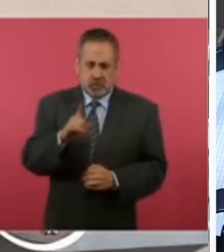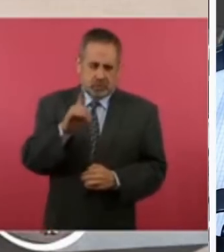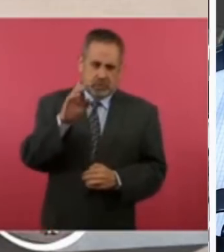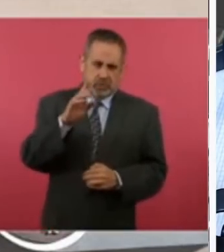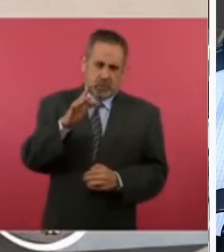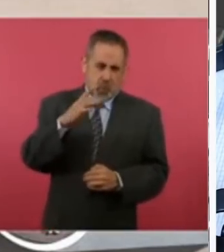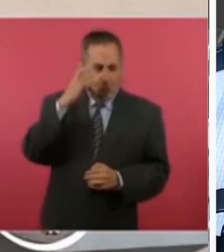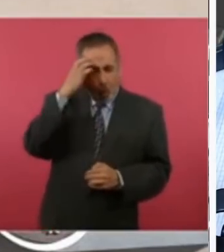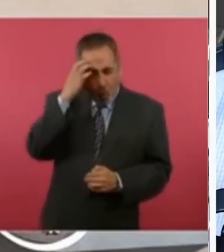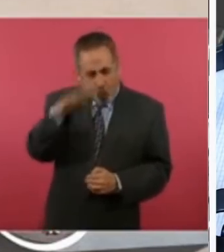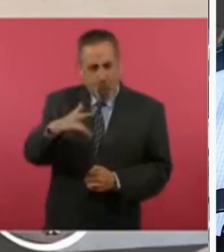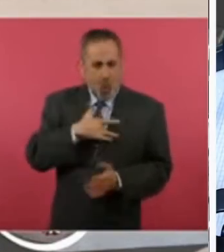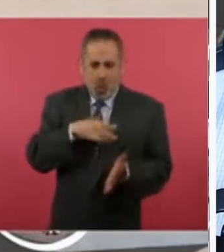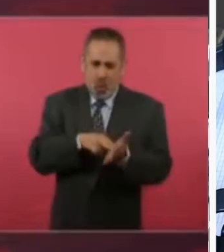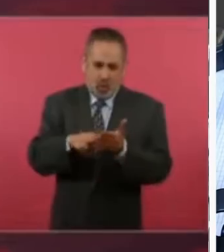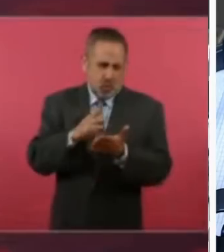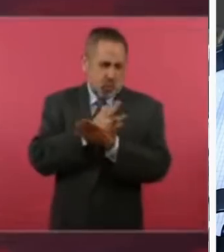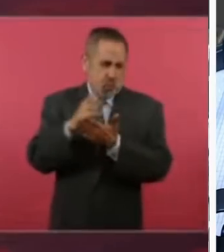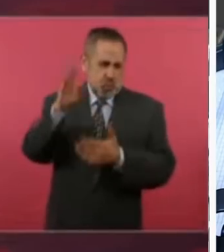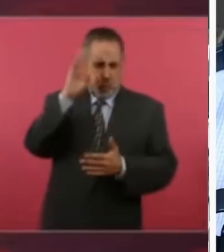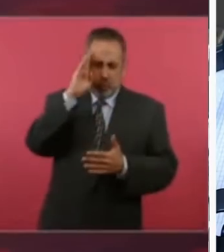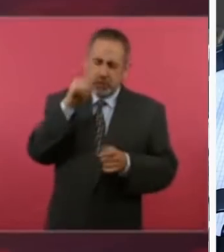barbaridad, es extremo, ¿no?